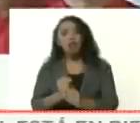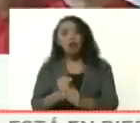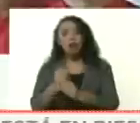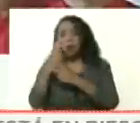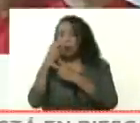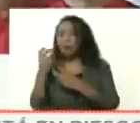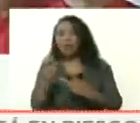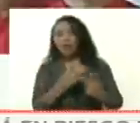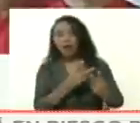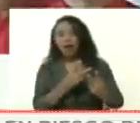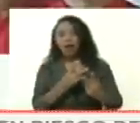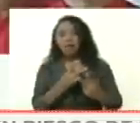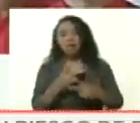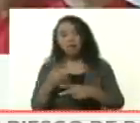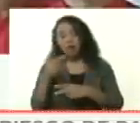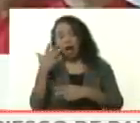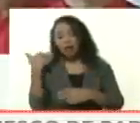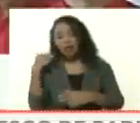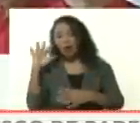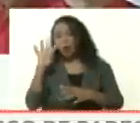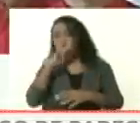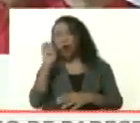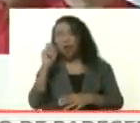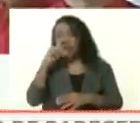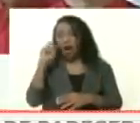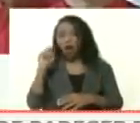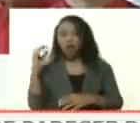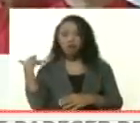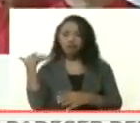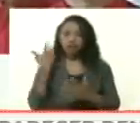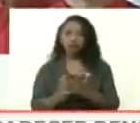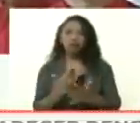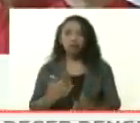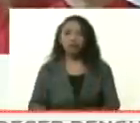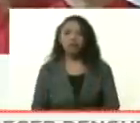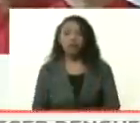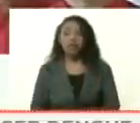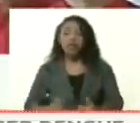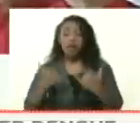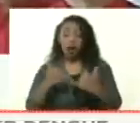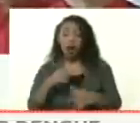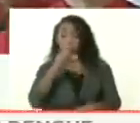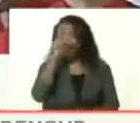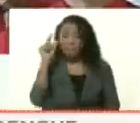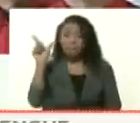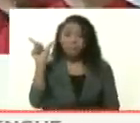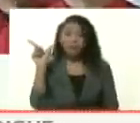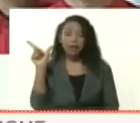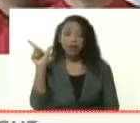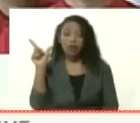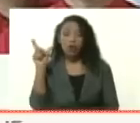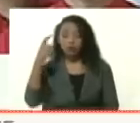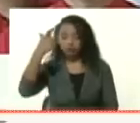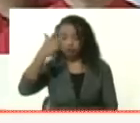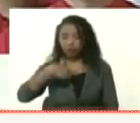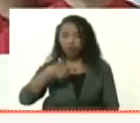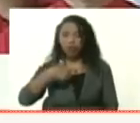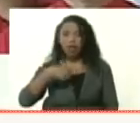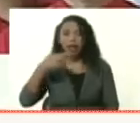invitar como hace 40 años. No, aquí van a tener que trabajar ahora. Y ahí nuestro partido, bueno, somos